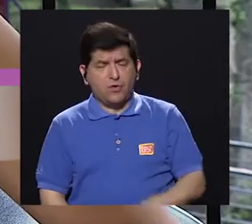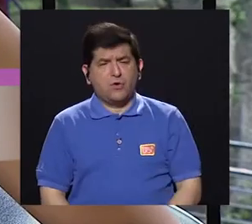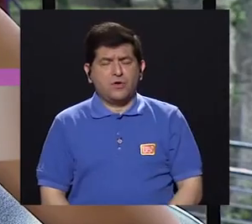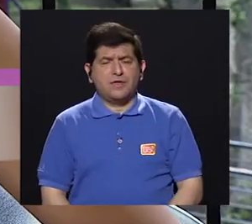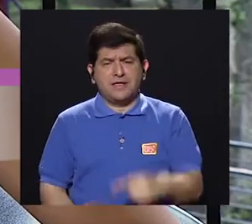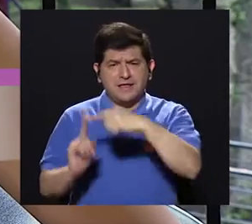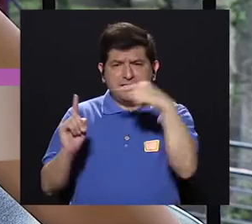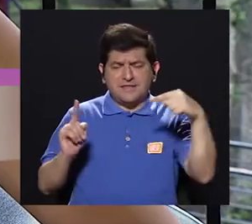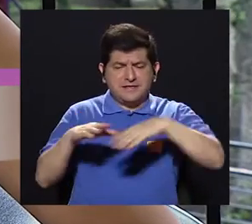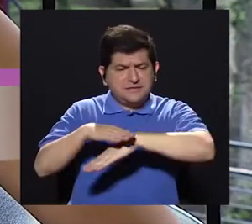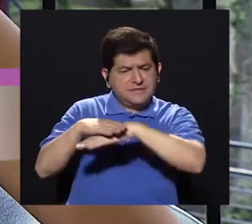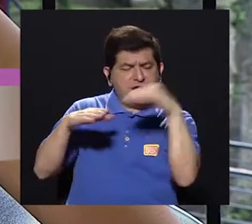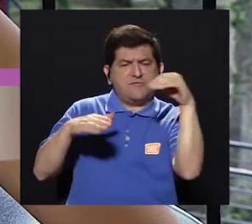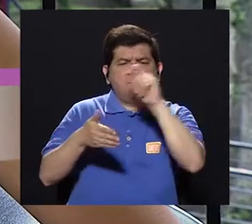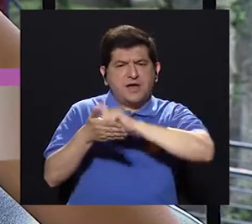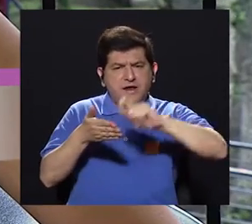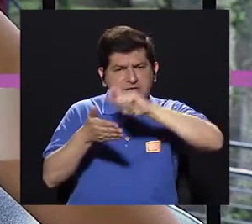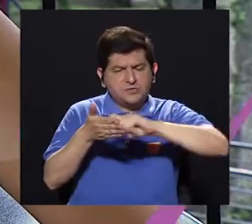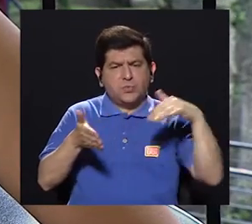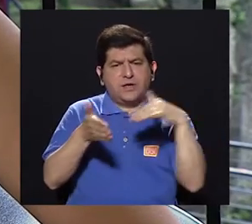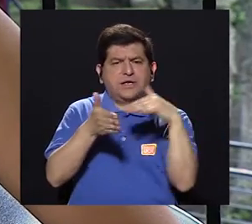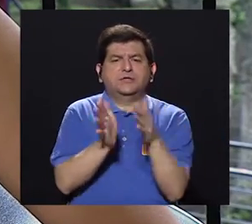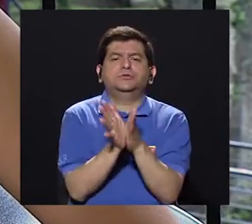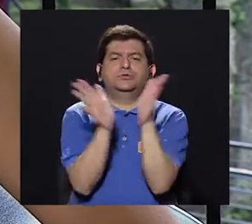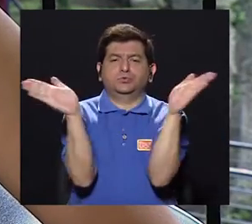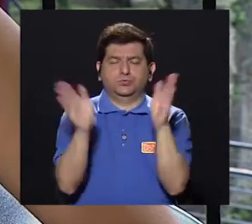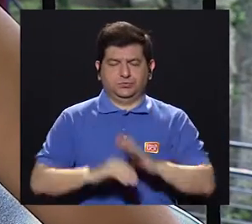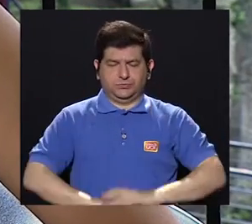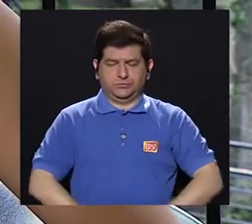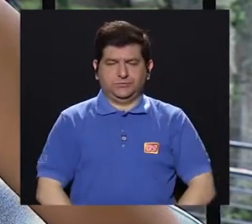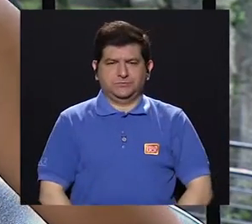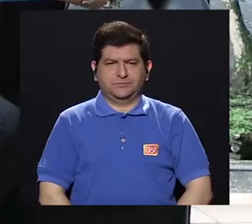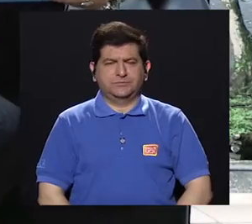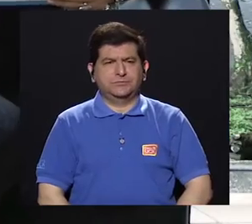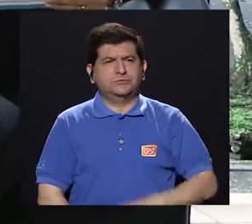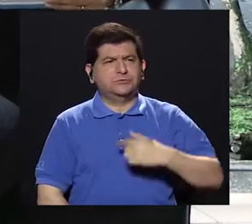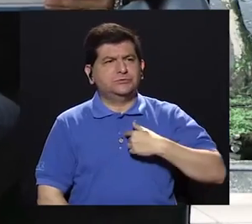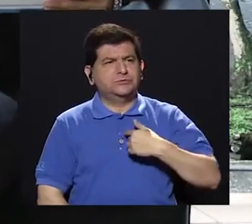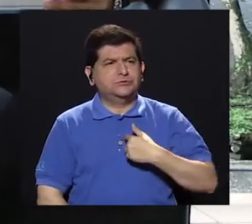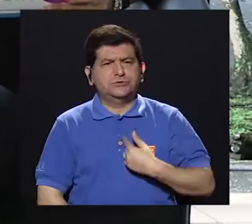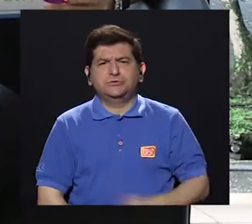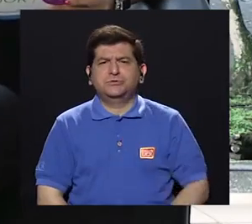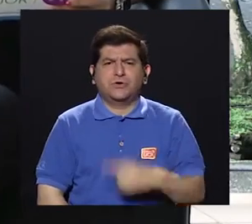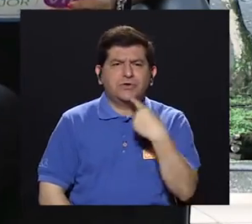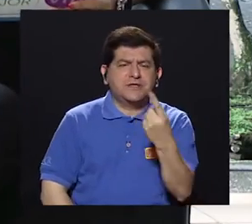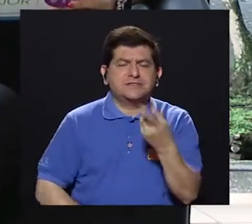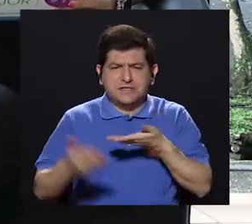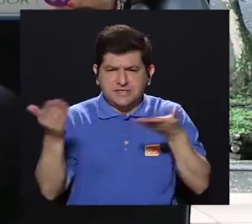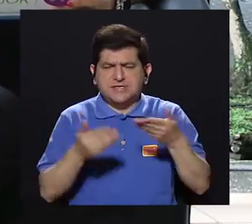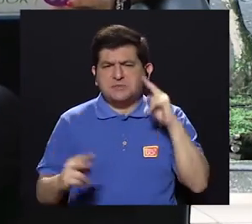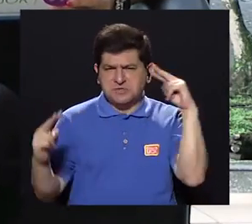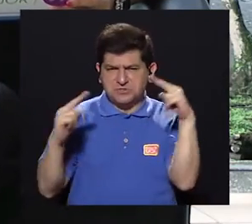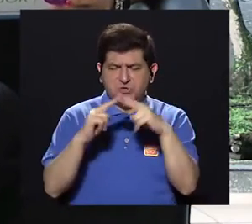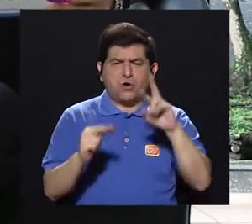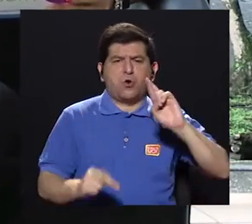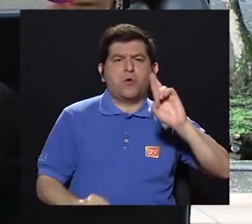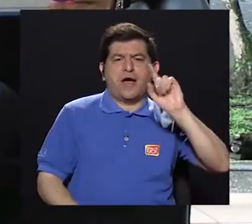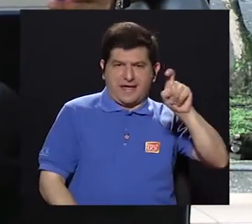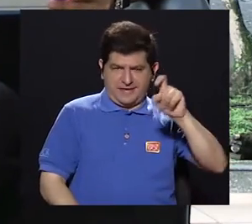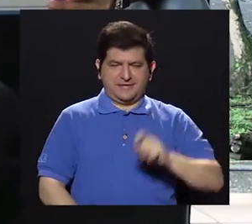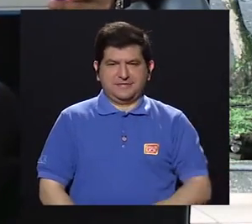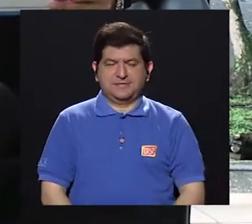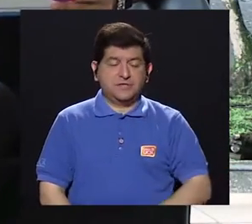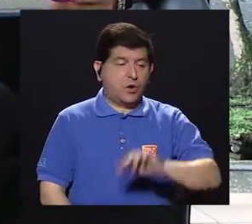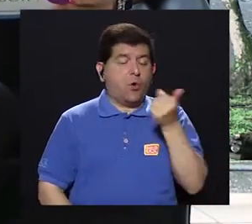les acompañamos desde las afueras de la Escuela de Estudios Generales. Quería conversarles que el servicio que se conoce como